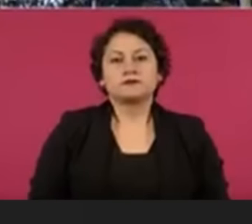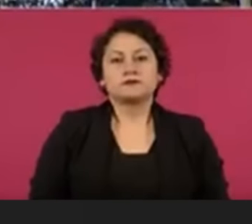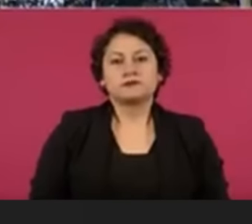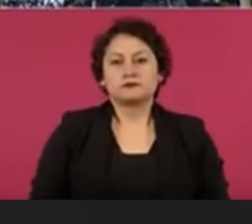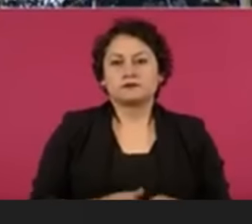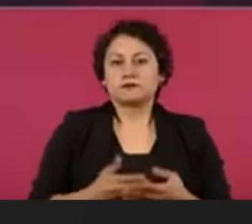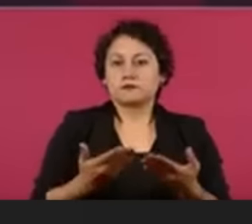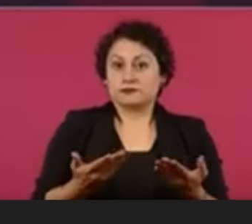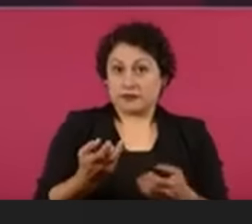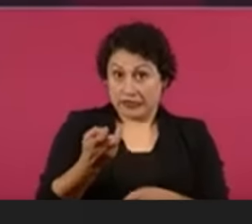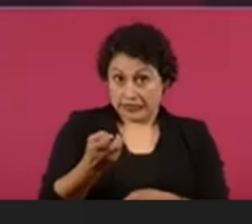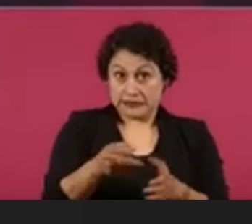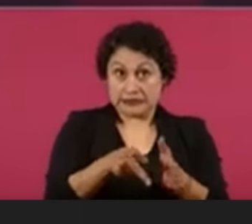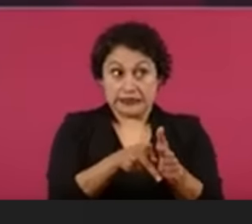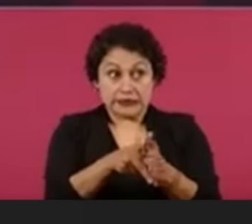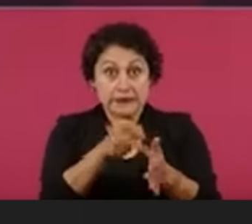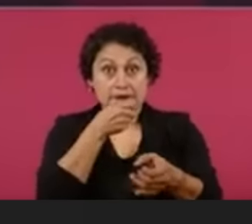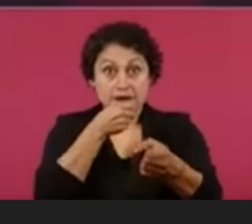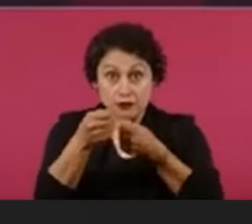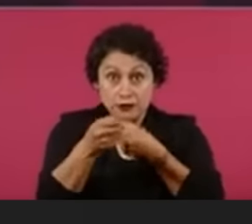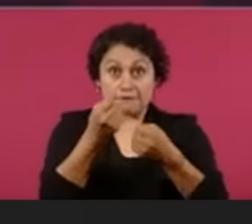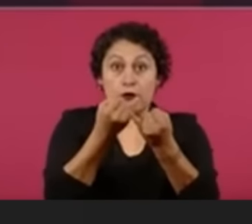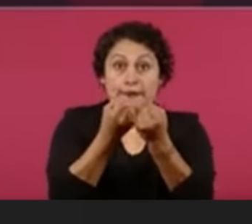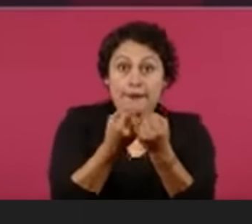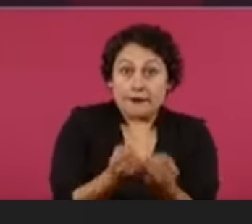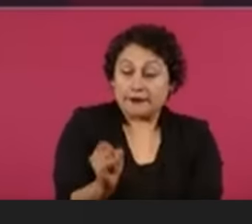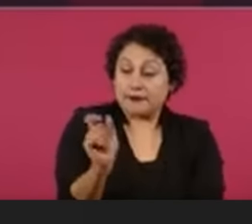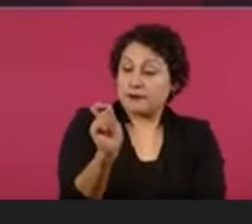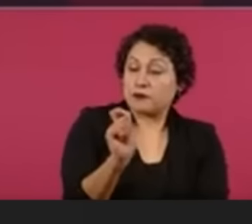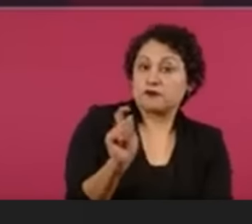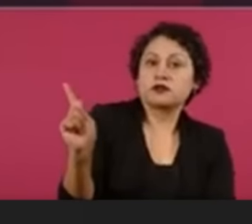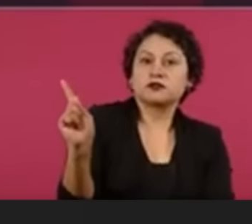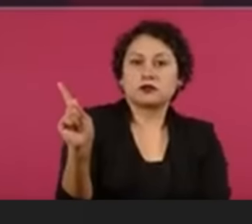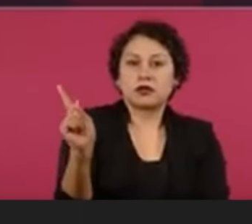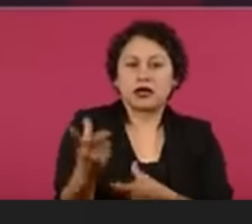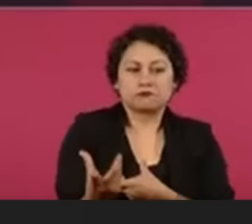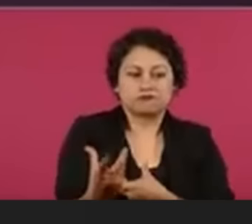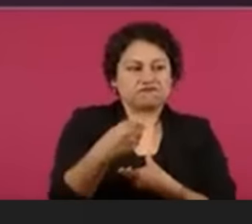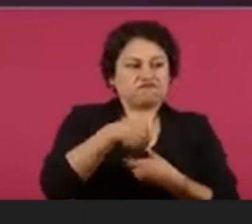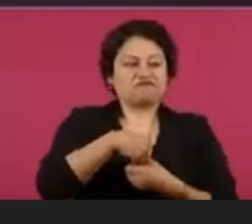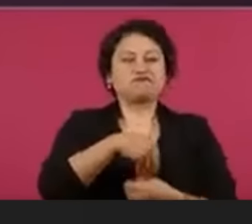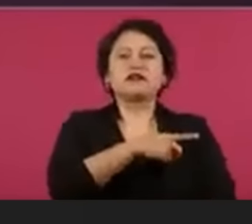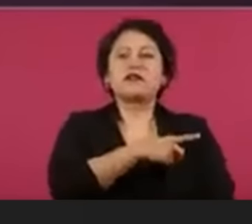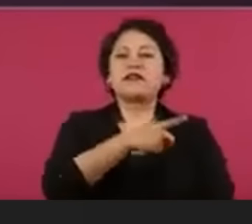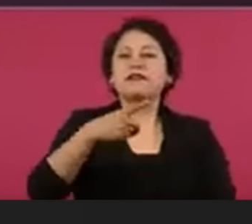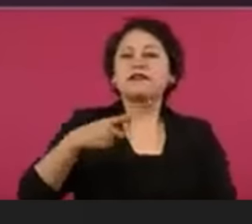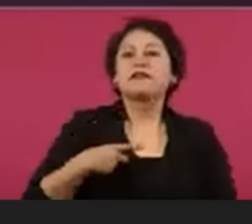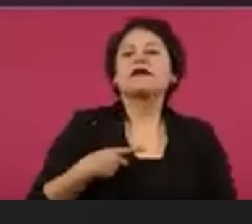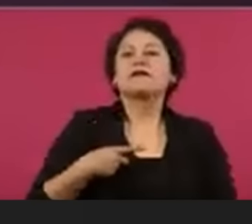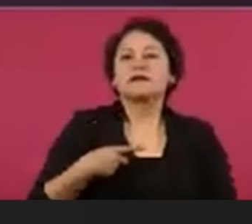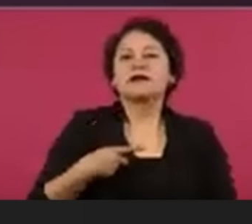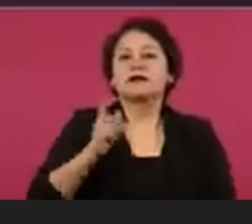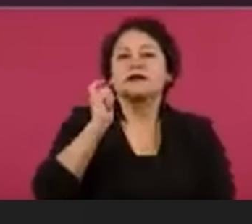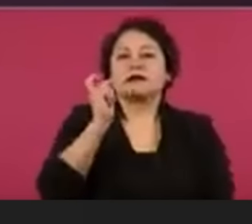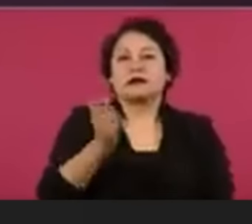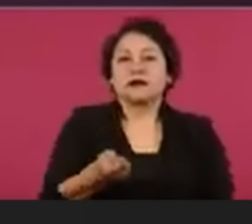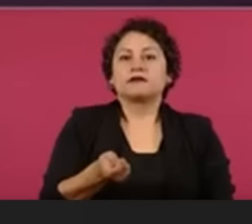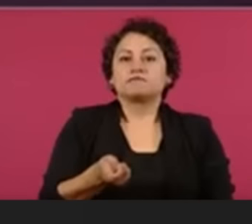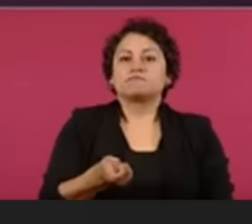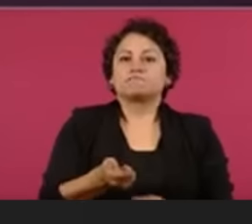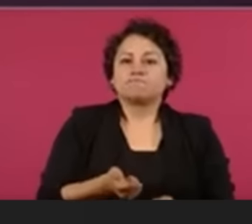periodismo independiente y profesional debe asumirse como elemento transformador de las realidades